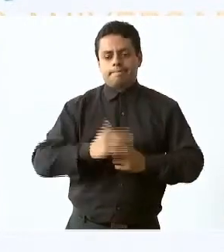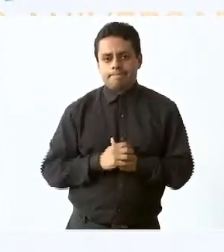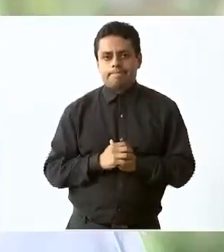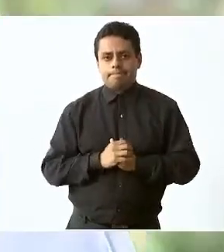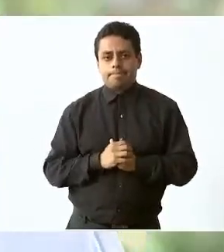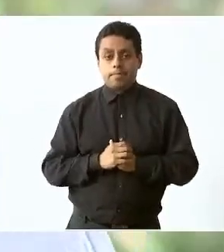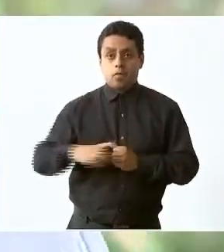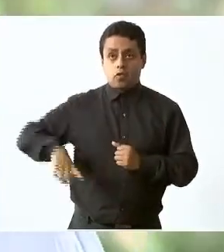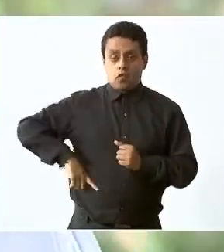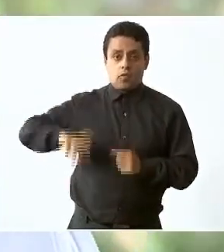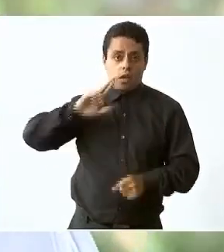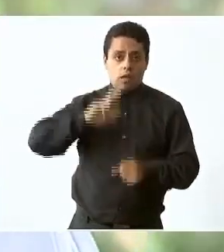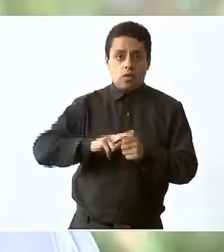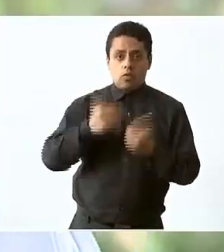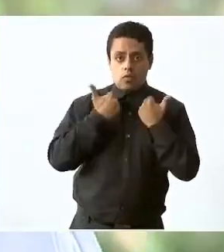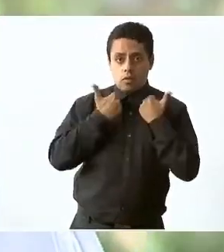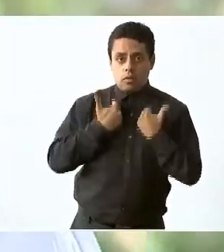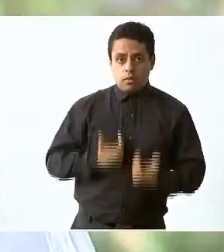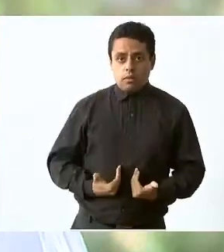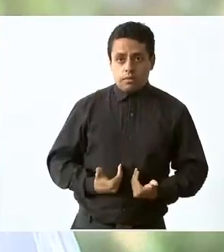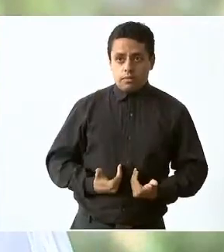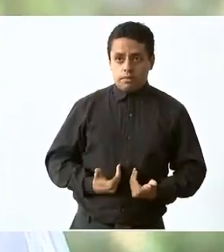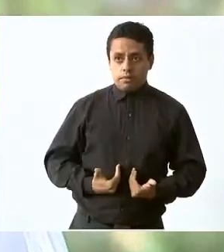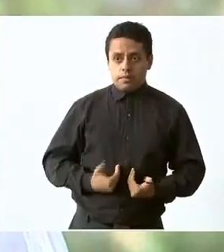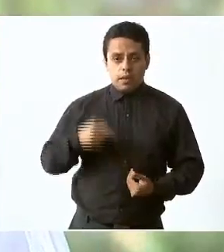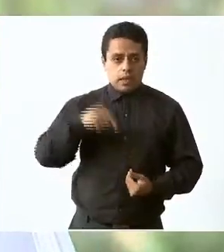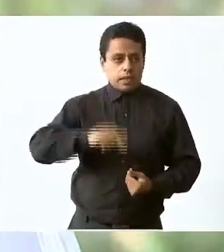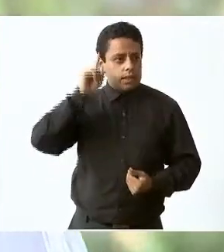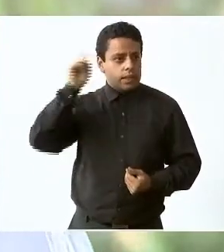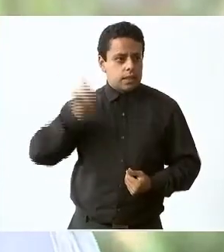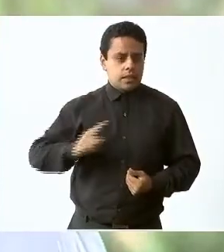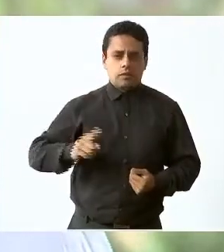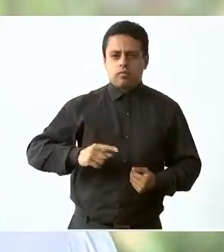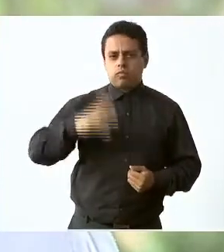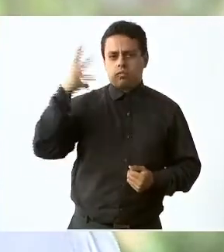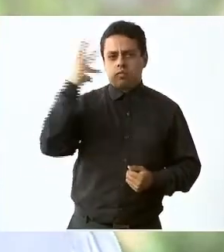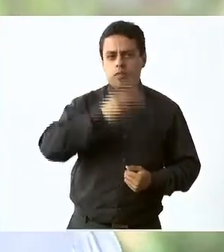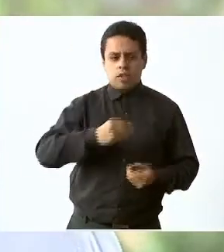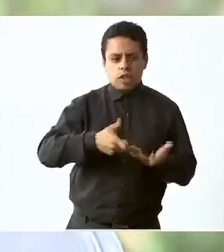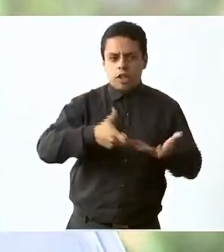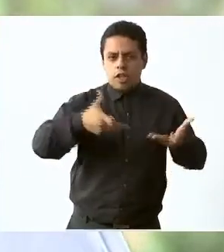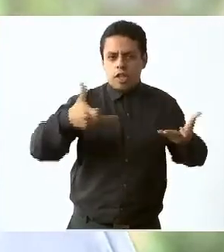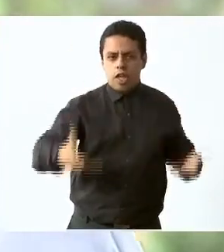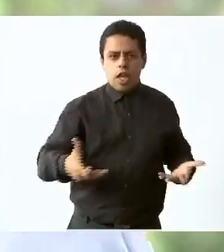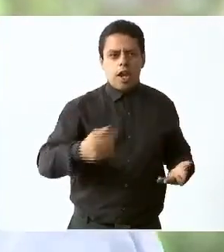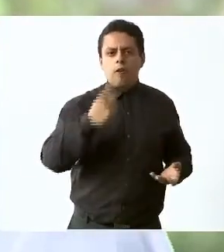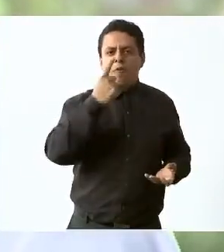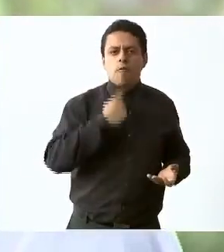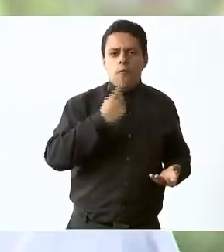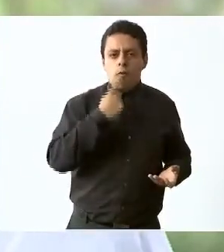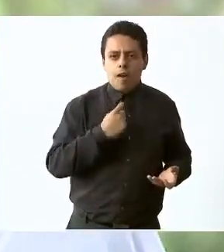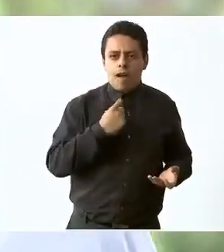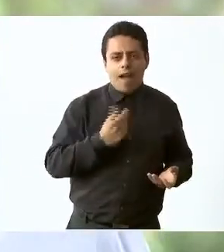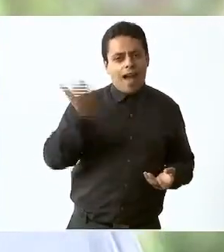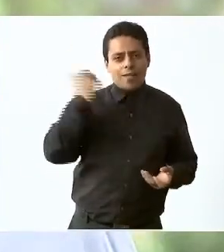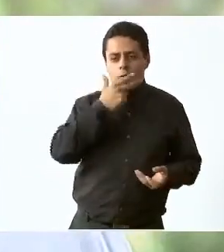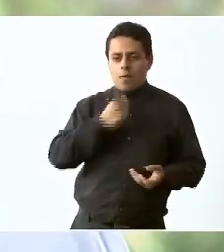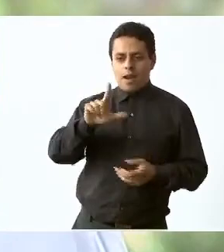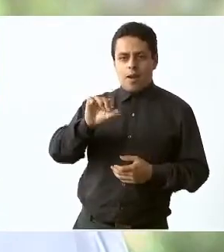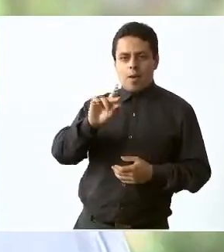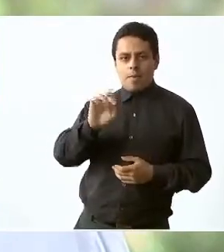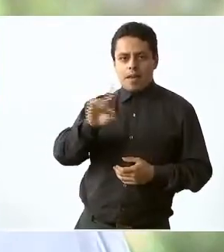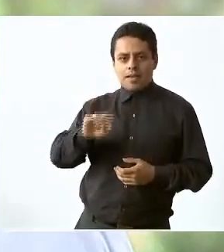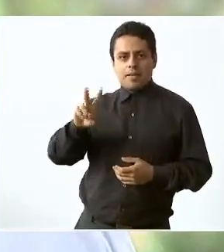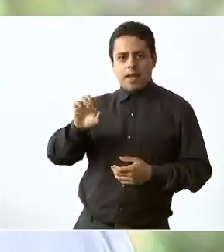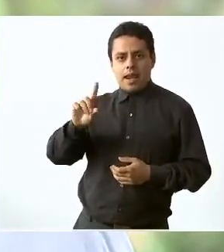gobernador de esta maravillosa tierra, por cierto, una tierra colorada, como el poeta López Velarde la